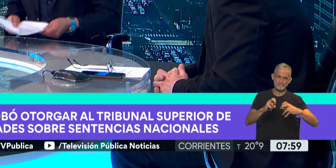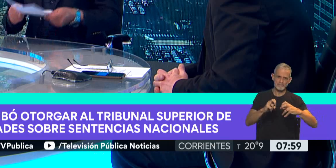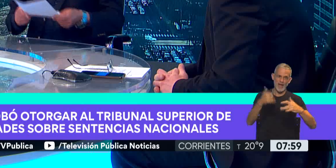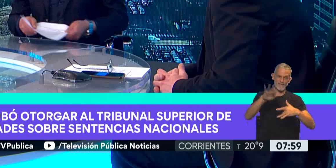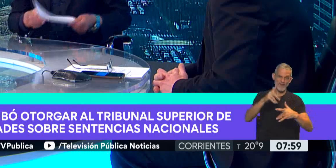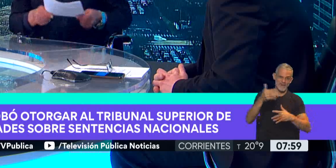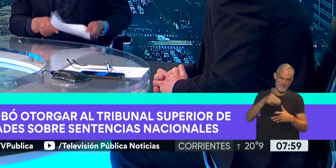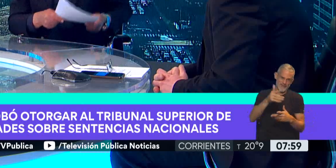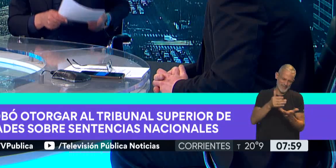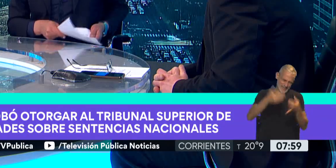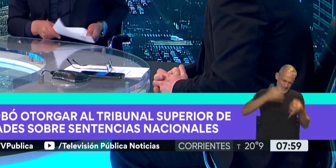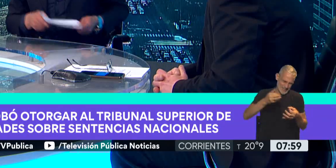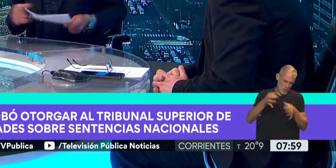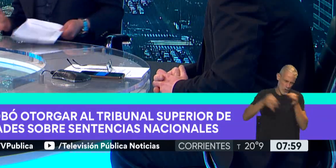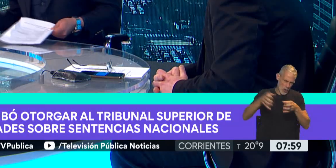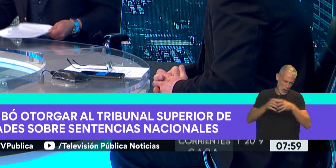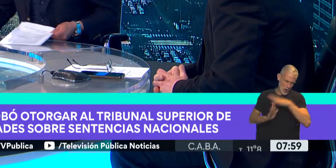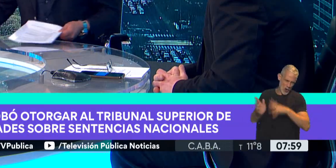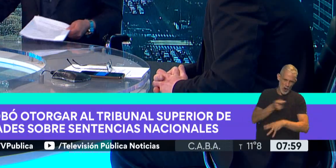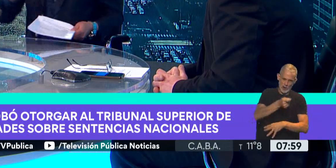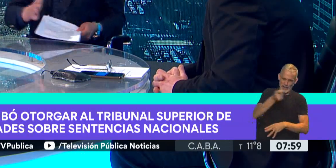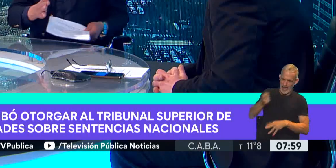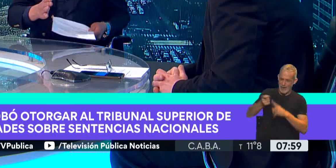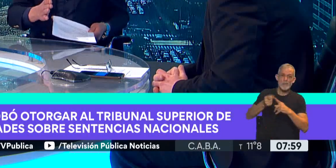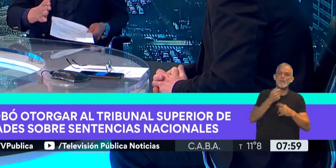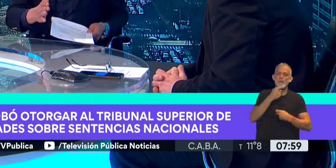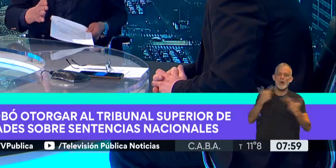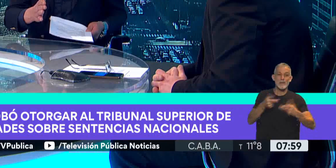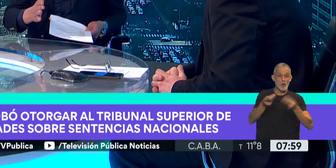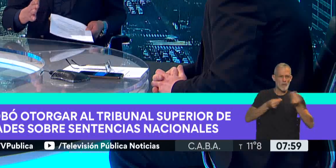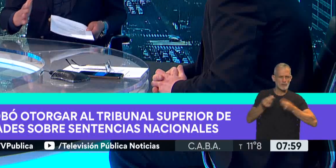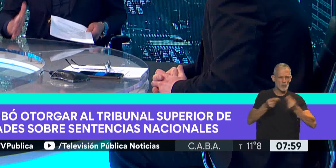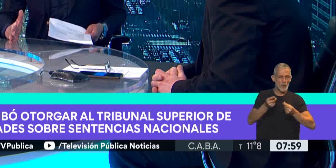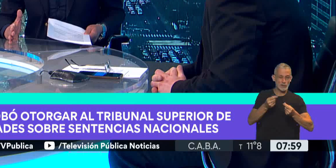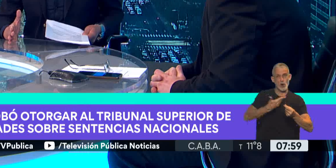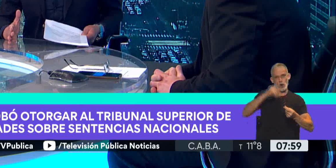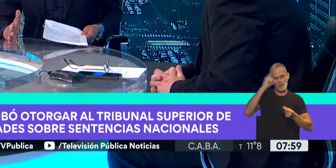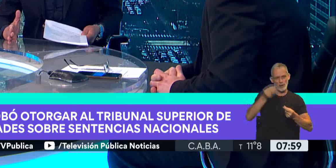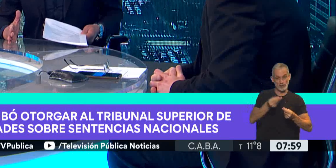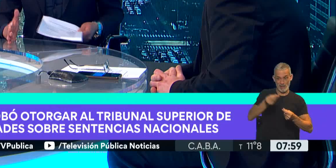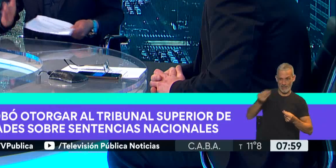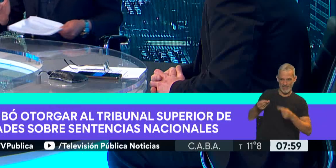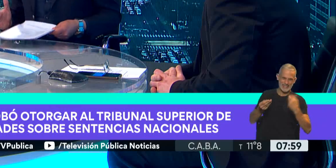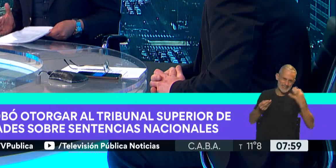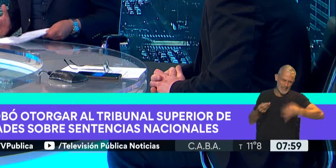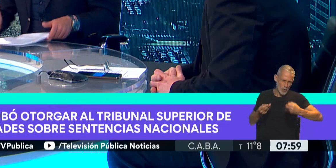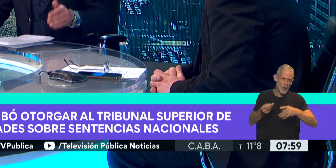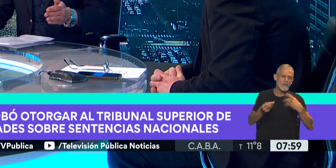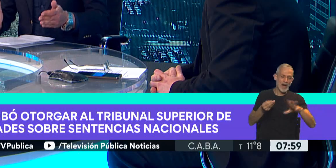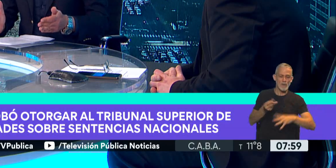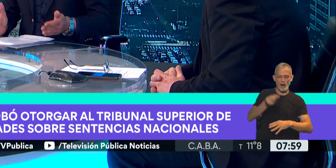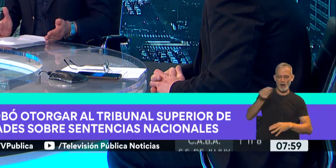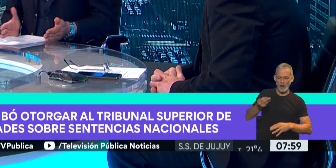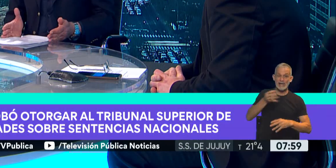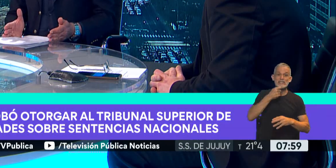van a terminar en la Corte Suprema de Justicia. Por ejemplo, presupuesto el año pasado con el Gobierno Nacional. Si pasaba